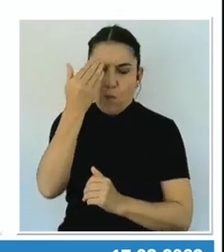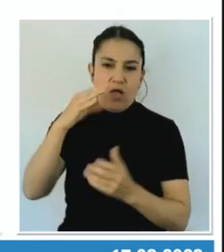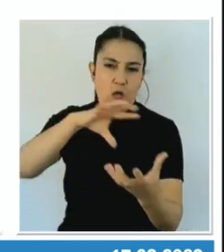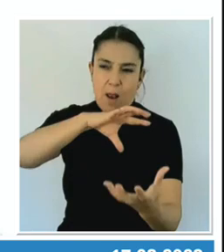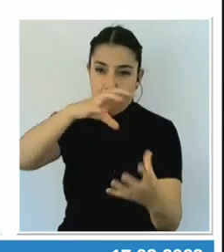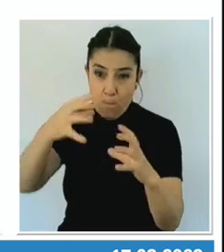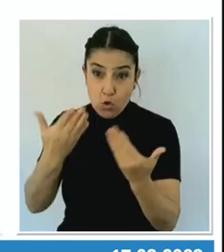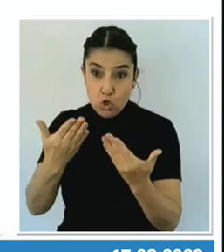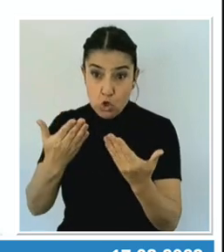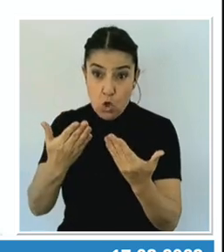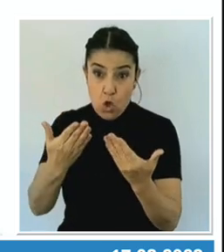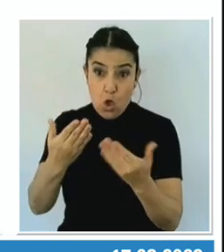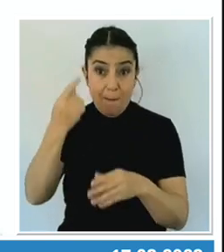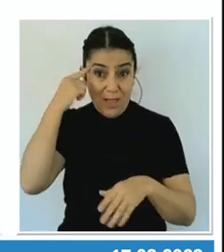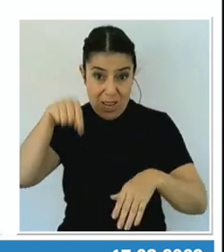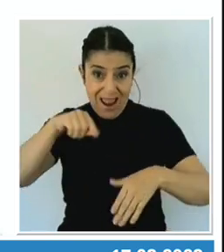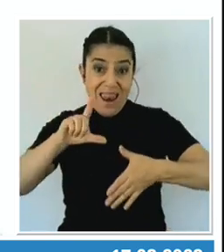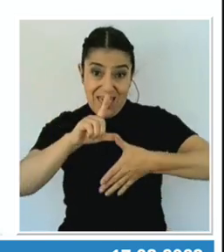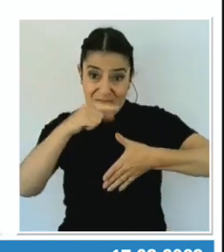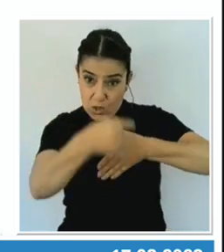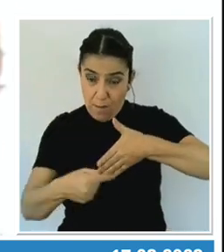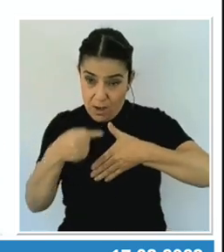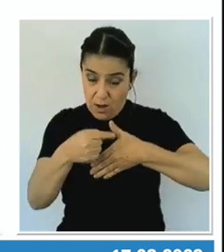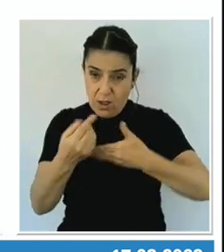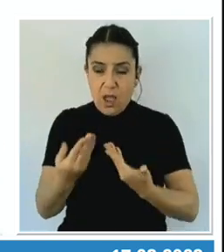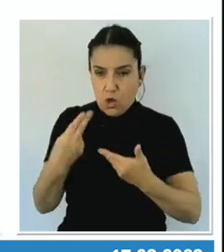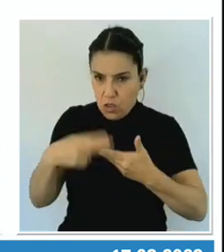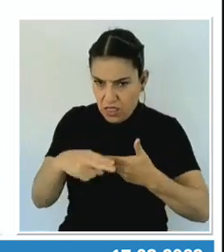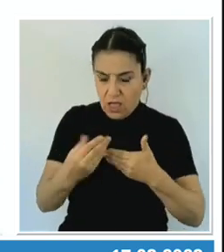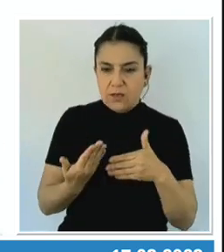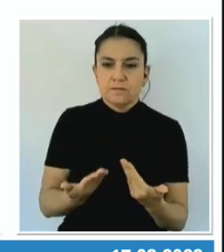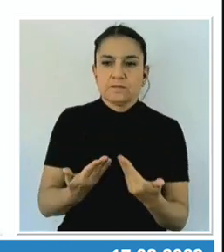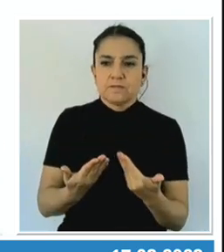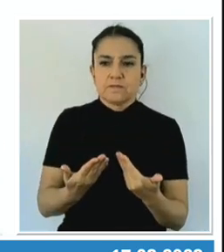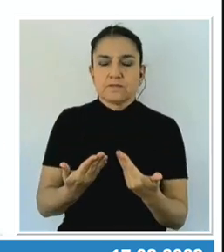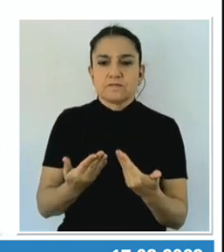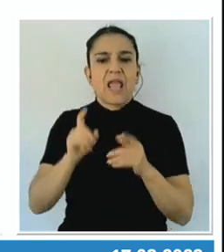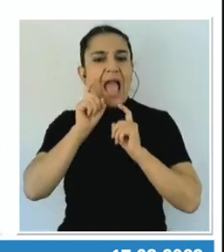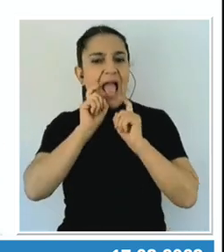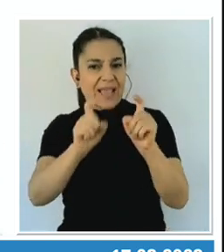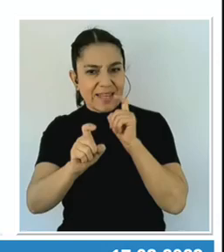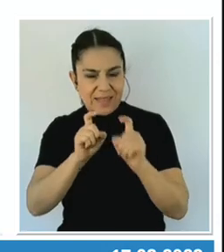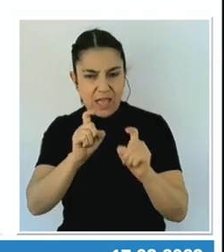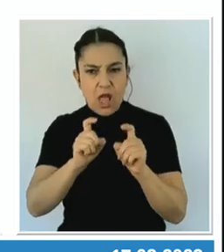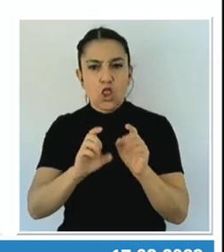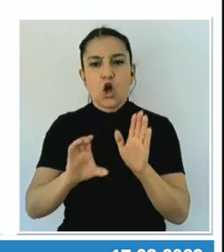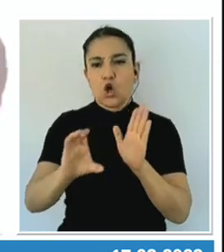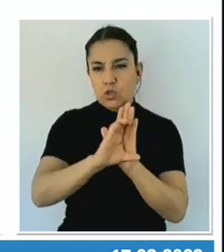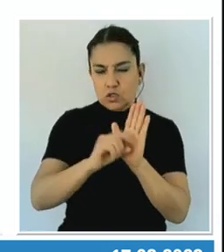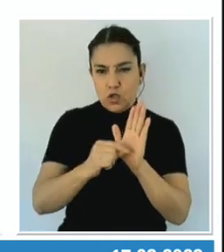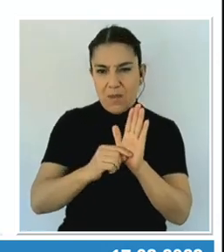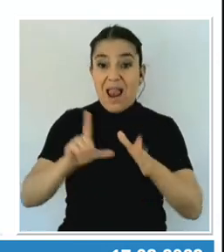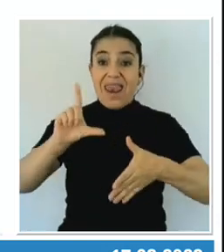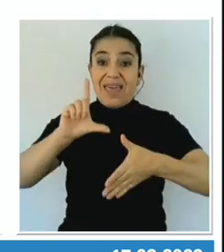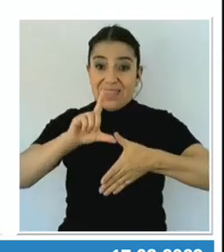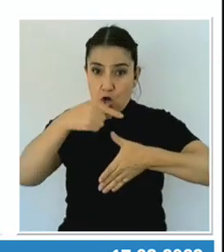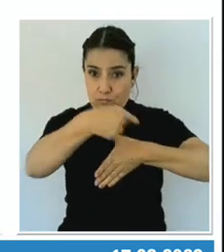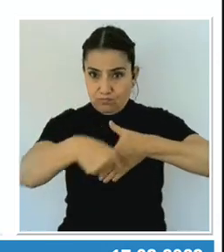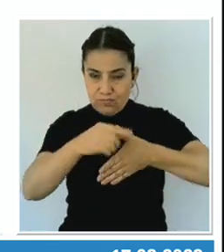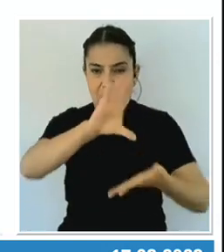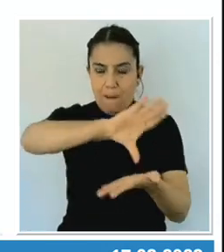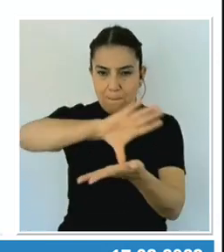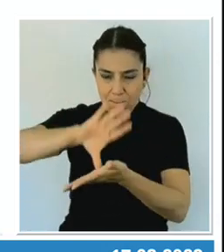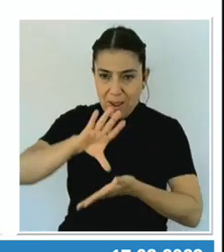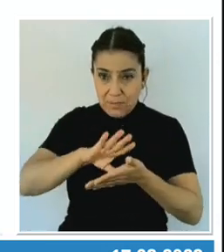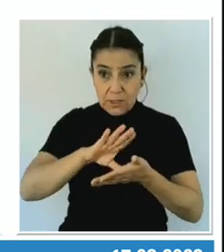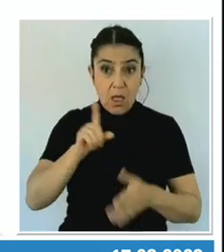puesto énfasis respecto de una crítica al constitucionalismo latinoamericano. Dice él que los principios y otras normas